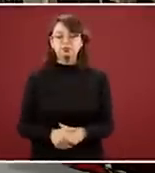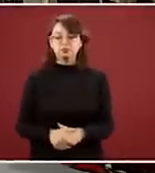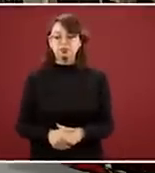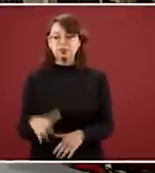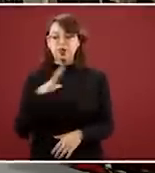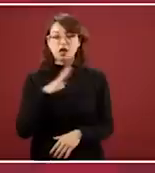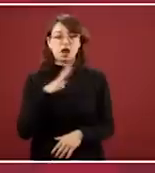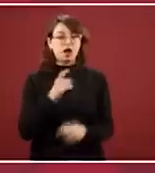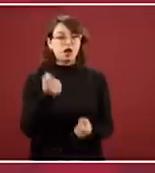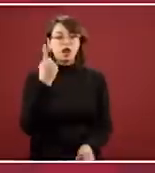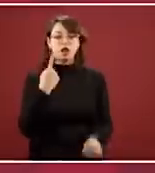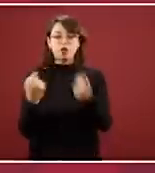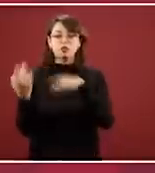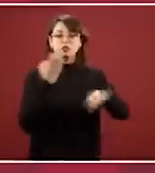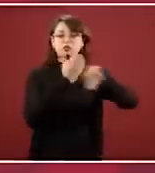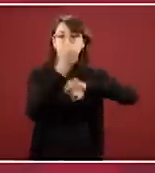estados que